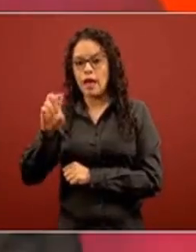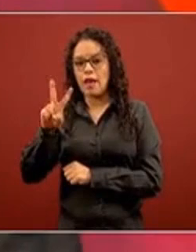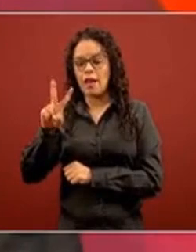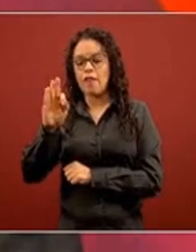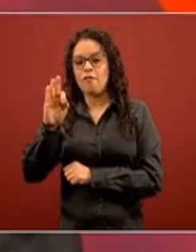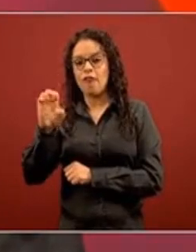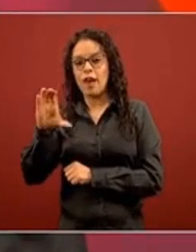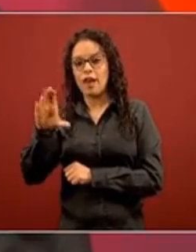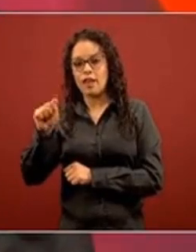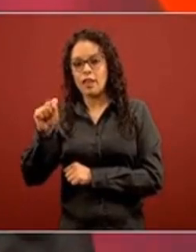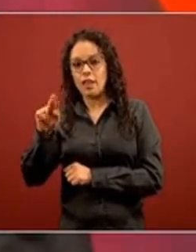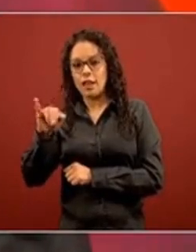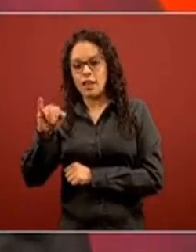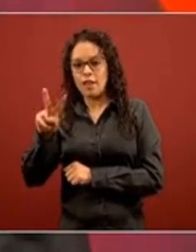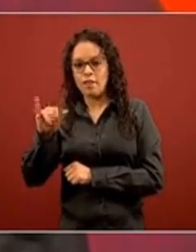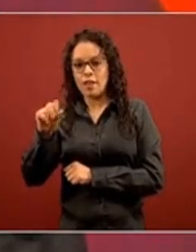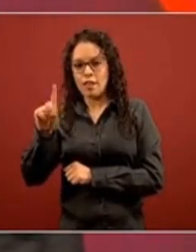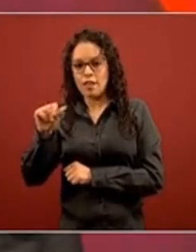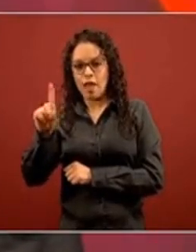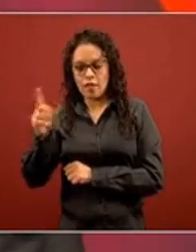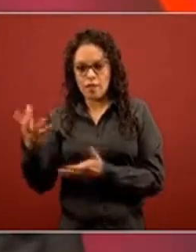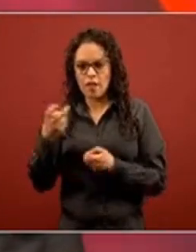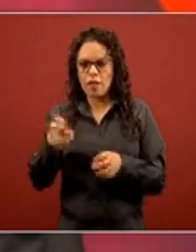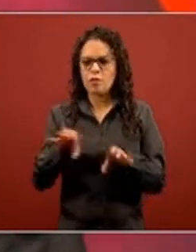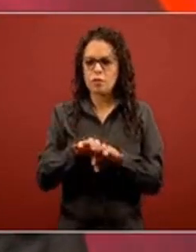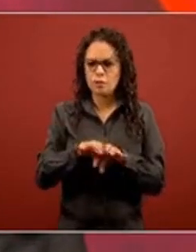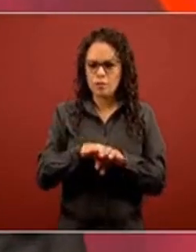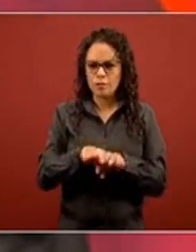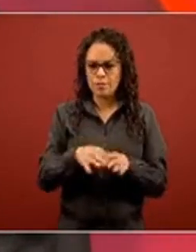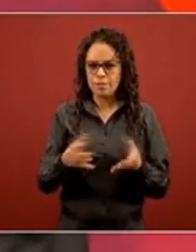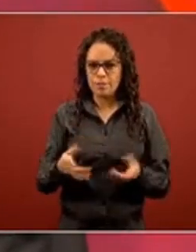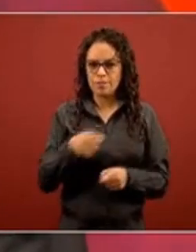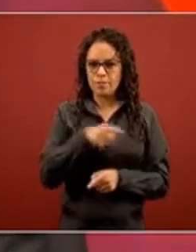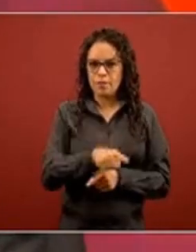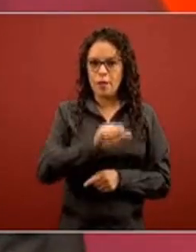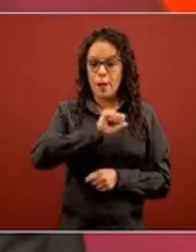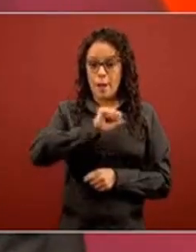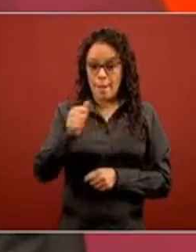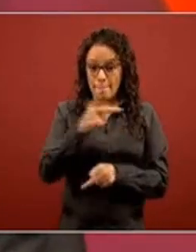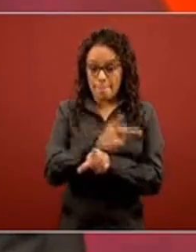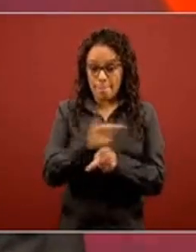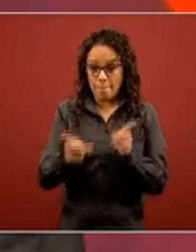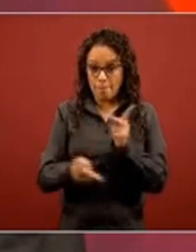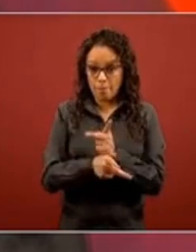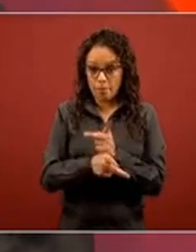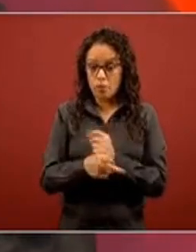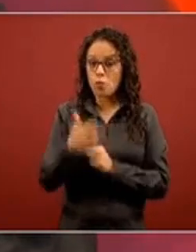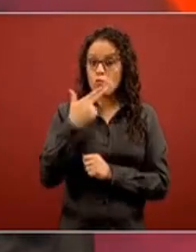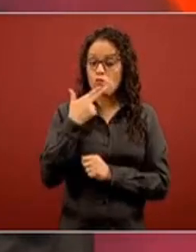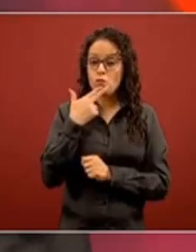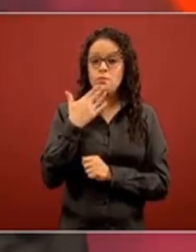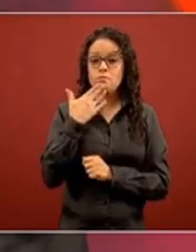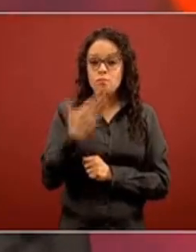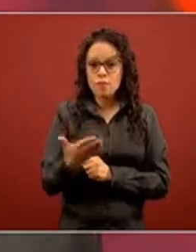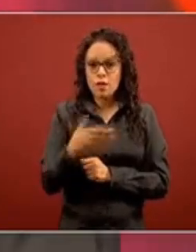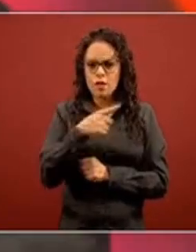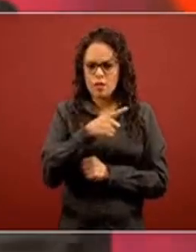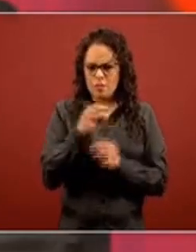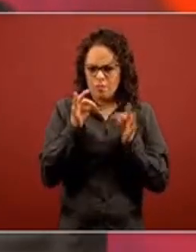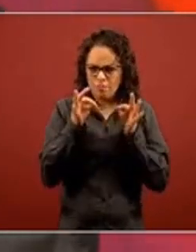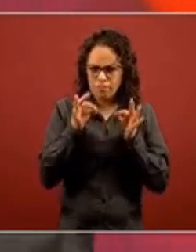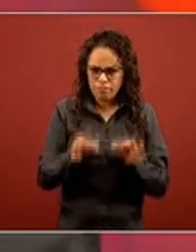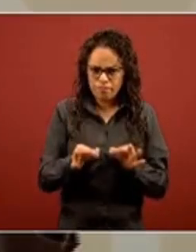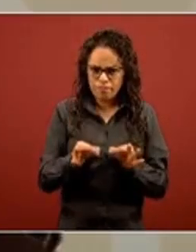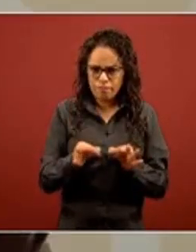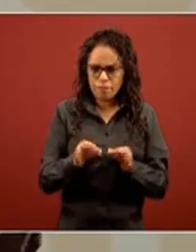que tiene una intervención o un producto en condiciones ideales, quizá experimentales. Todo